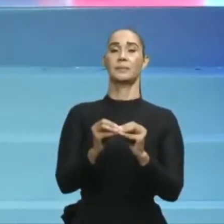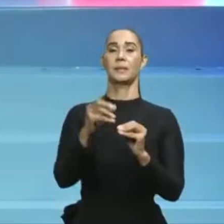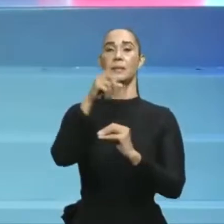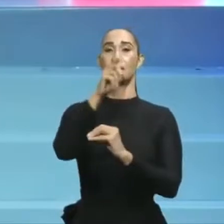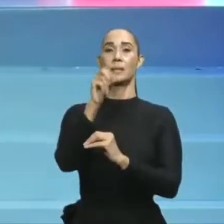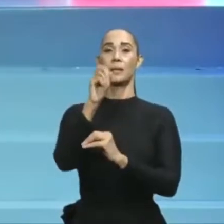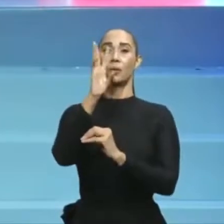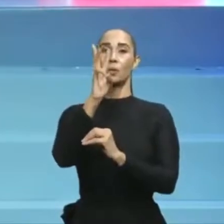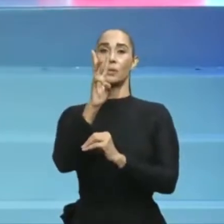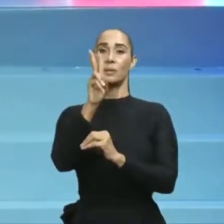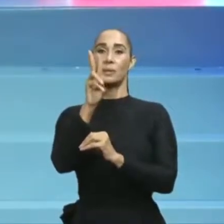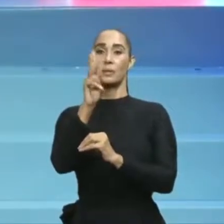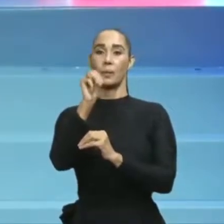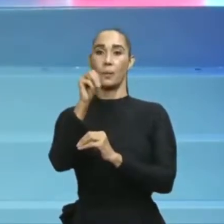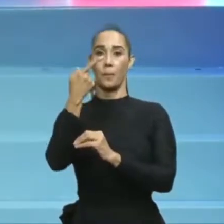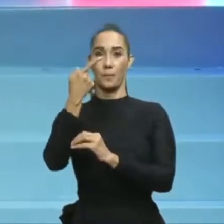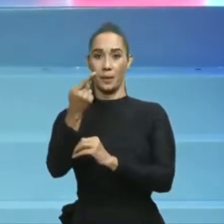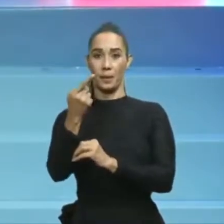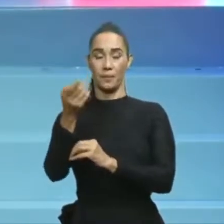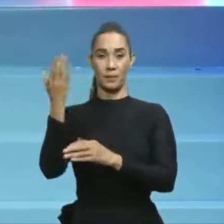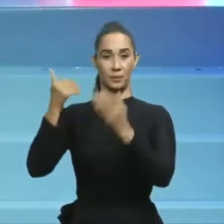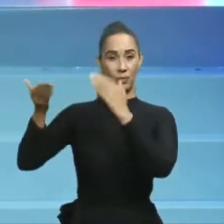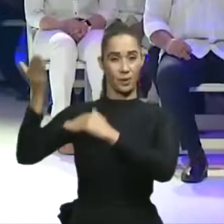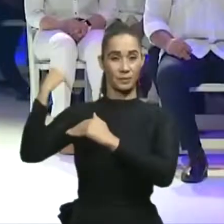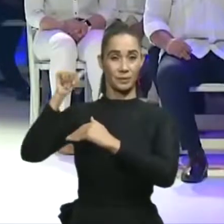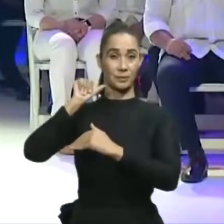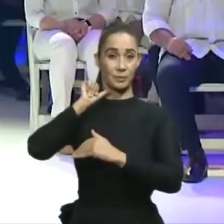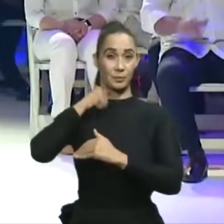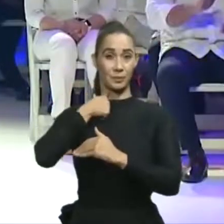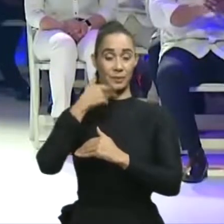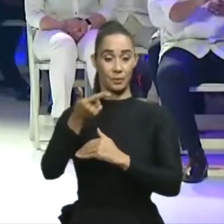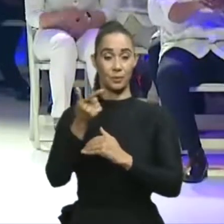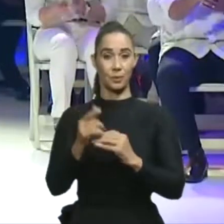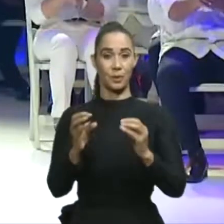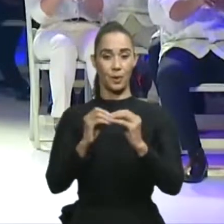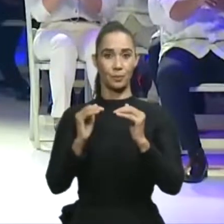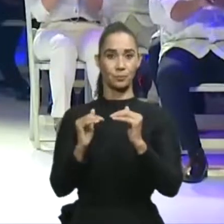162 megavatios encontrados en agosto en 2020